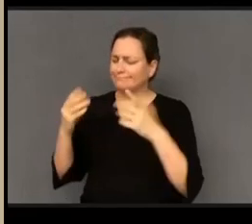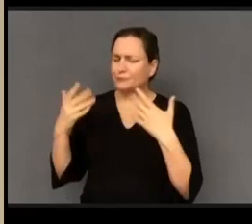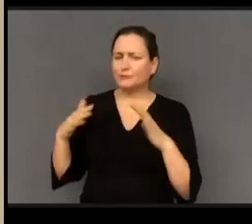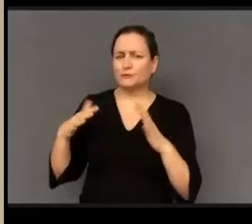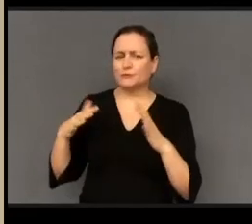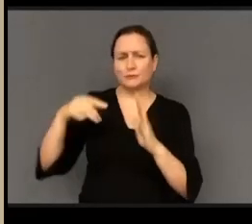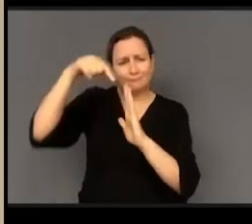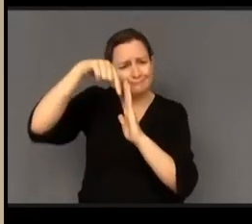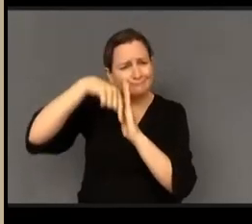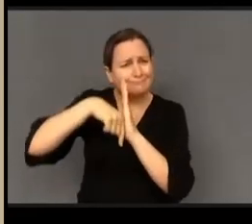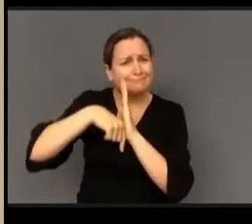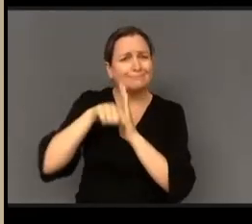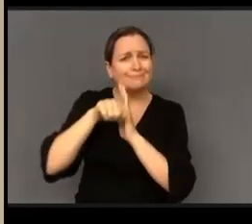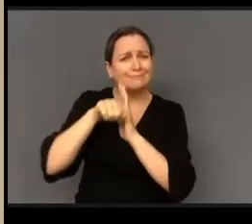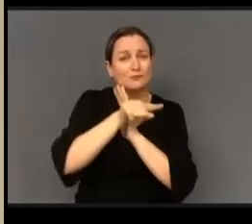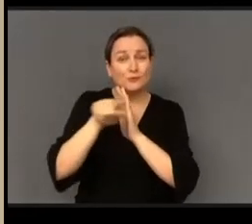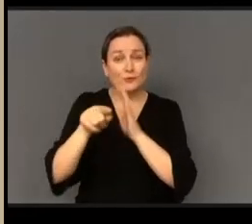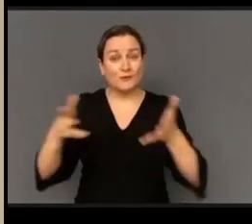Espero que